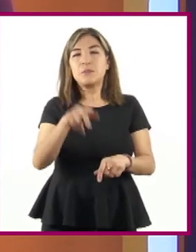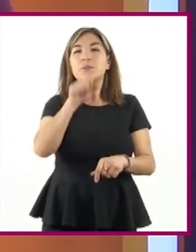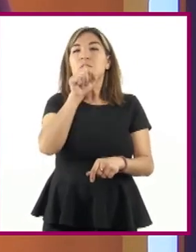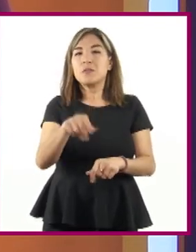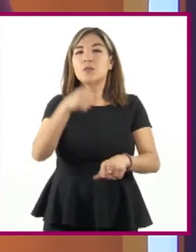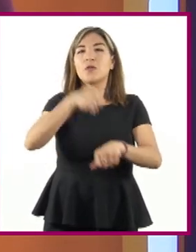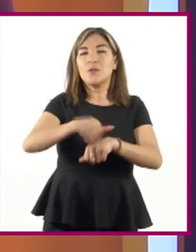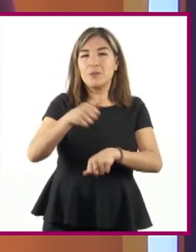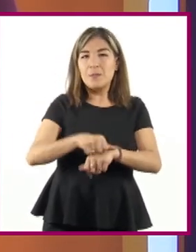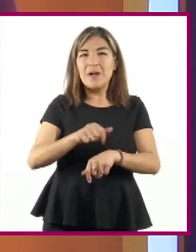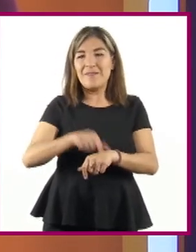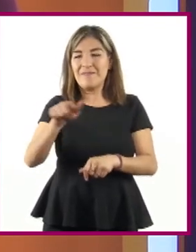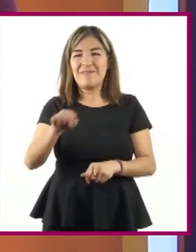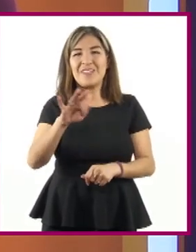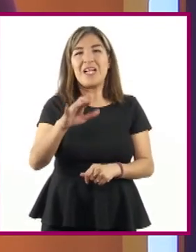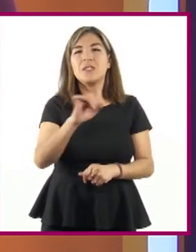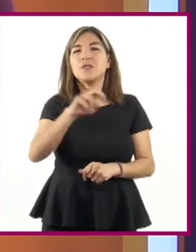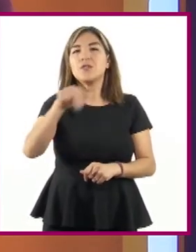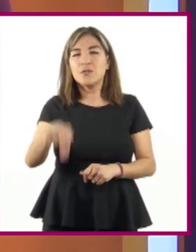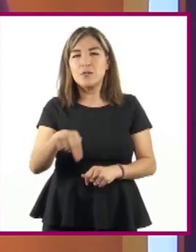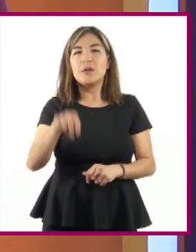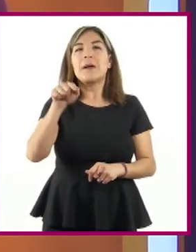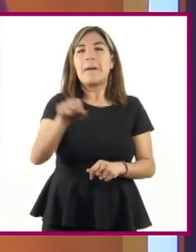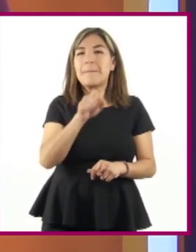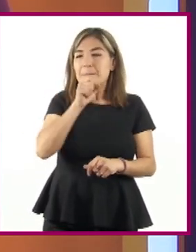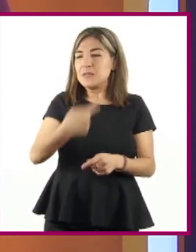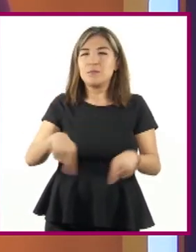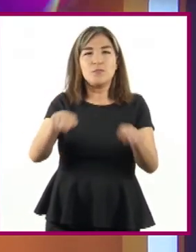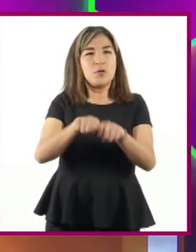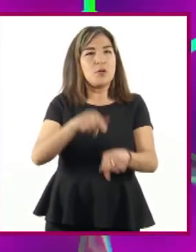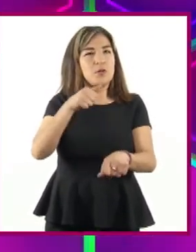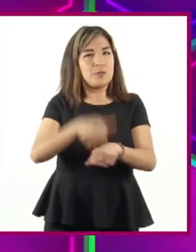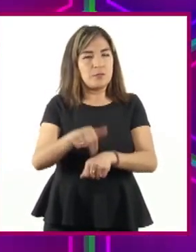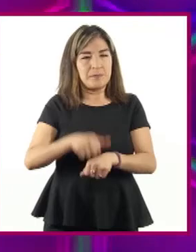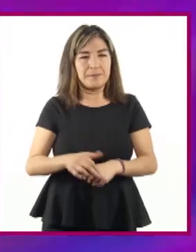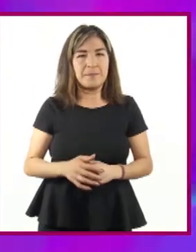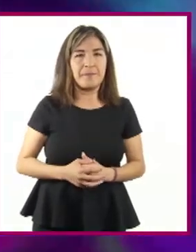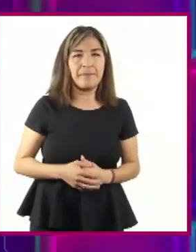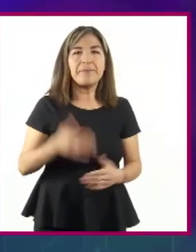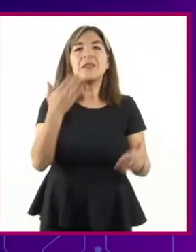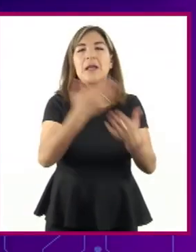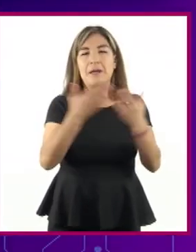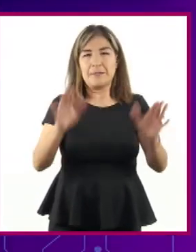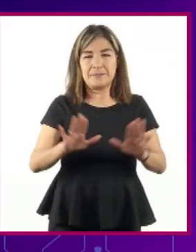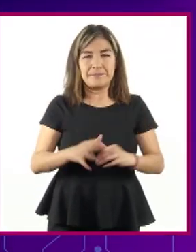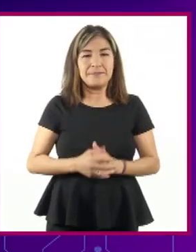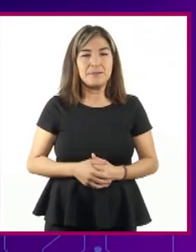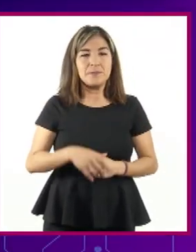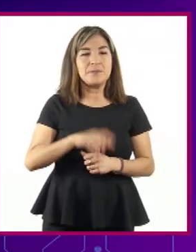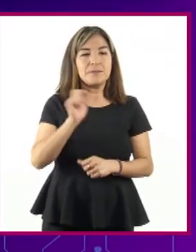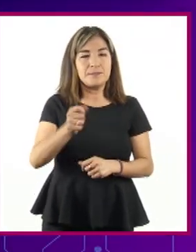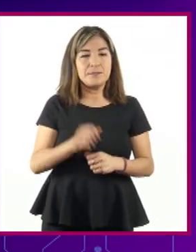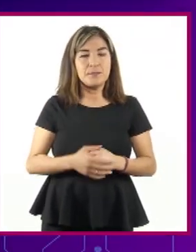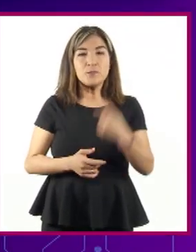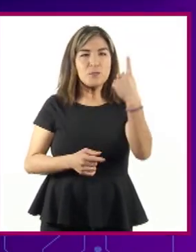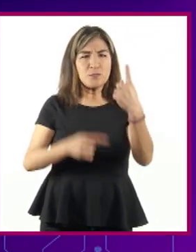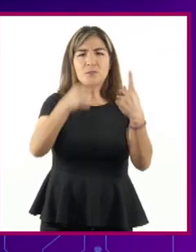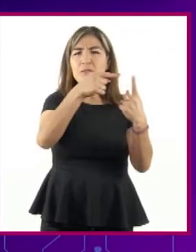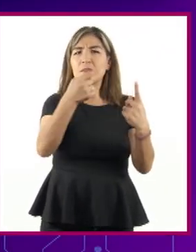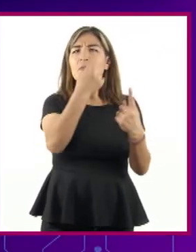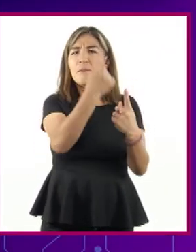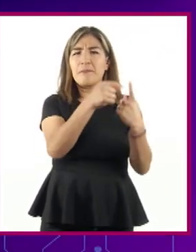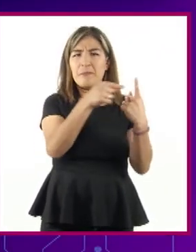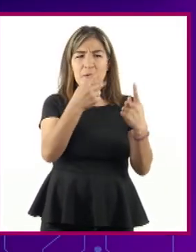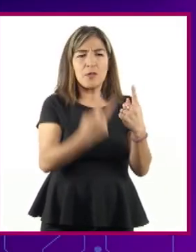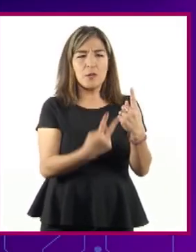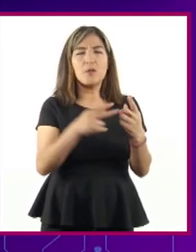numerador de la fracción impropia y se deja el mismo denominador. Ahora bien, un entero, 1/2, lo convertiremos a una